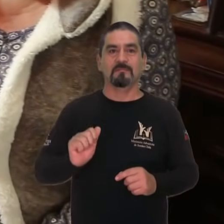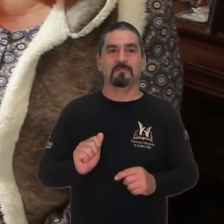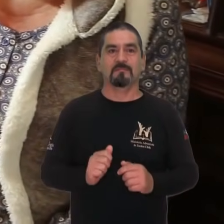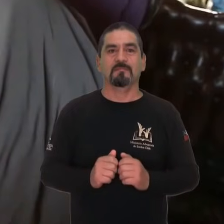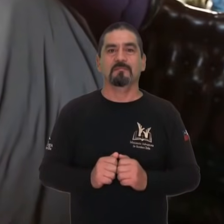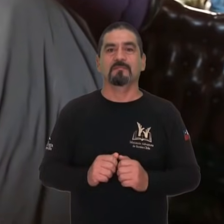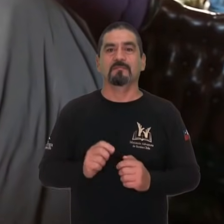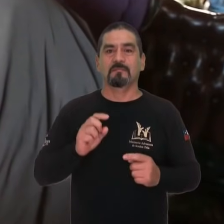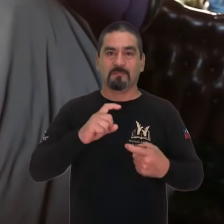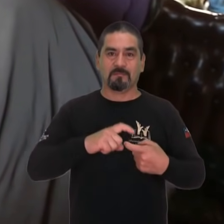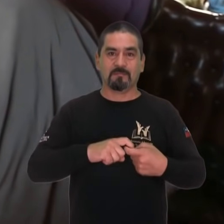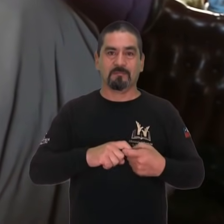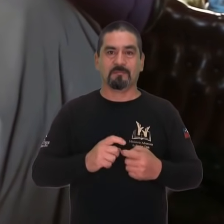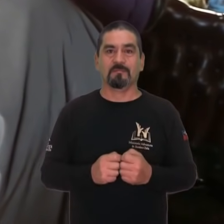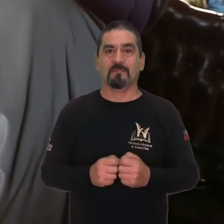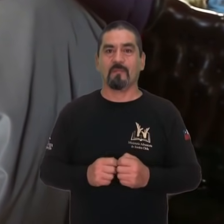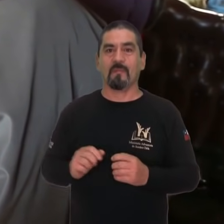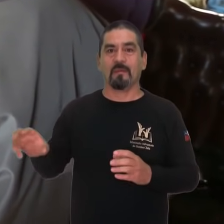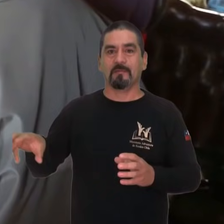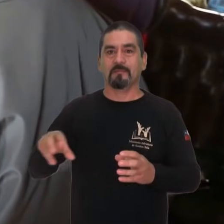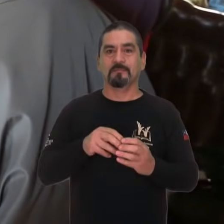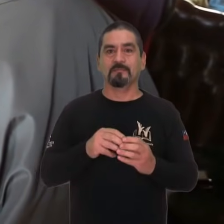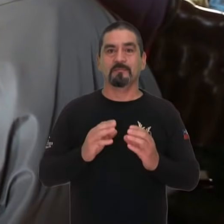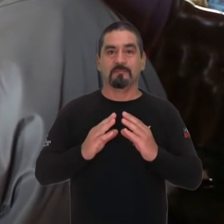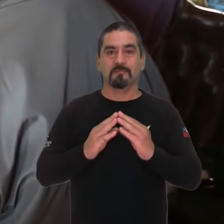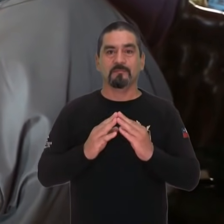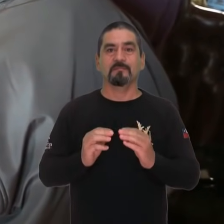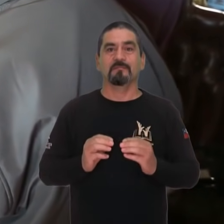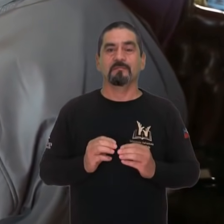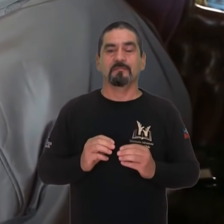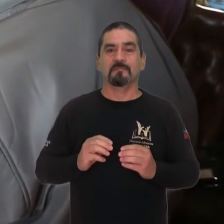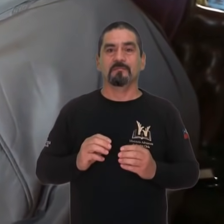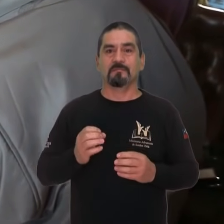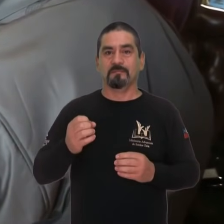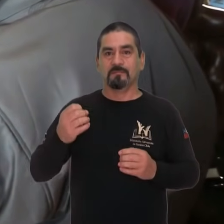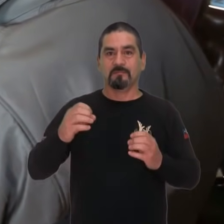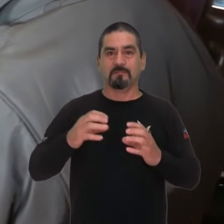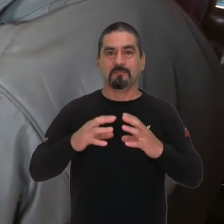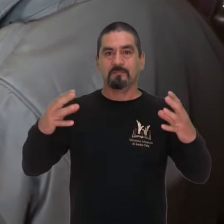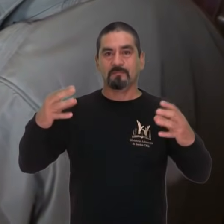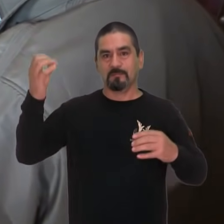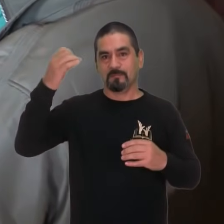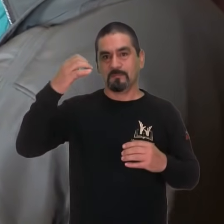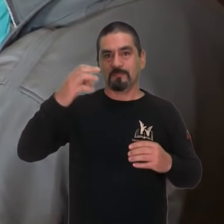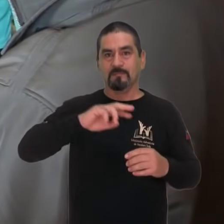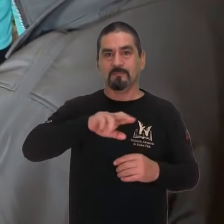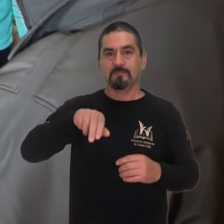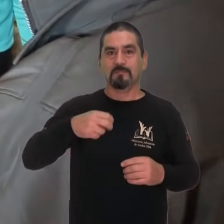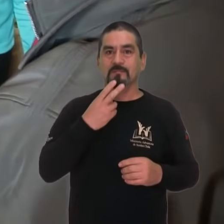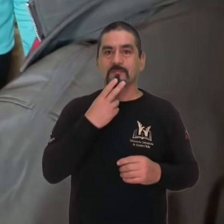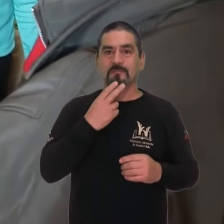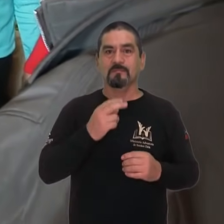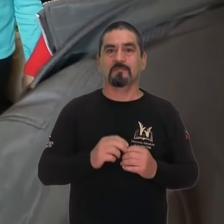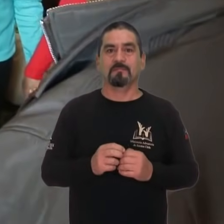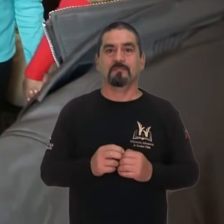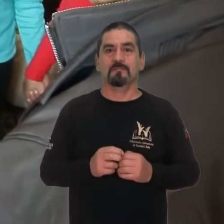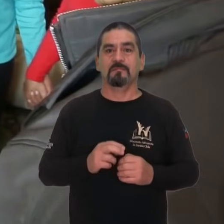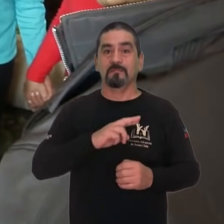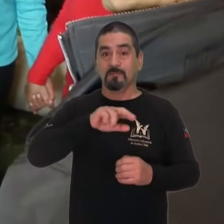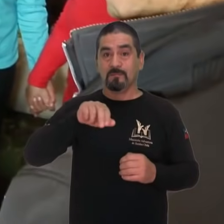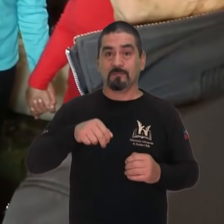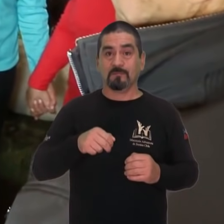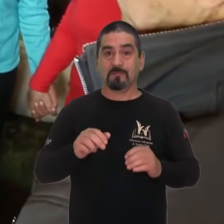Ibáñez. Las reuniones del grupo pequeño fueron una gran bendición en nuestras vidas. Nosotros paramos de